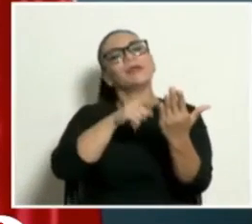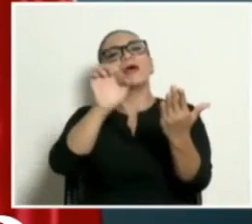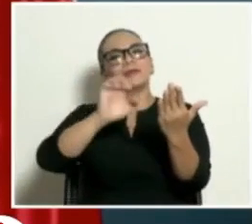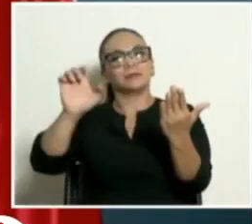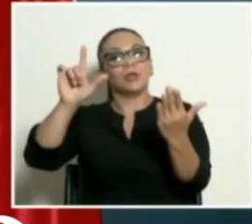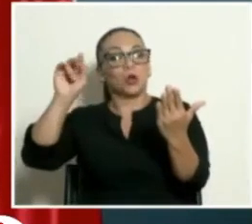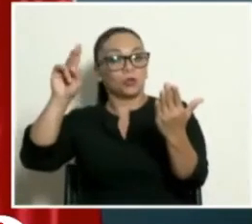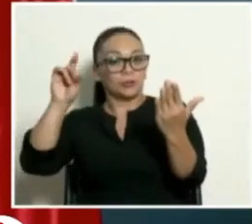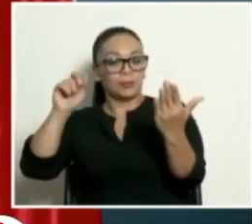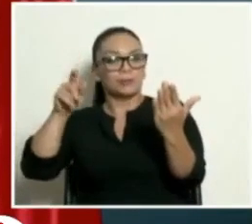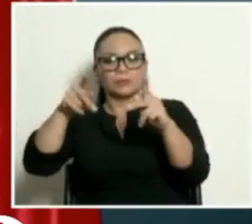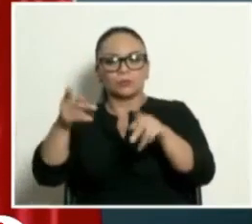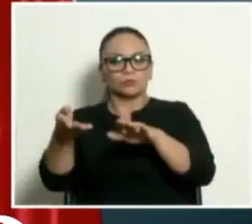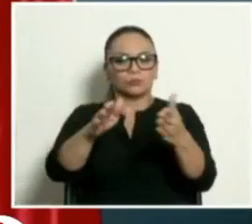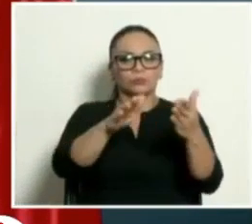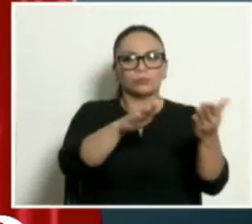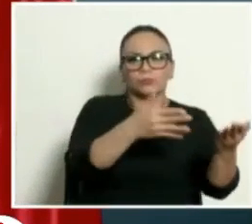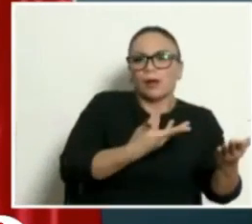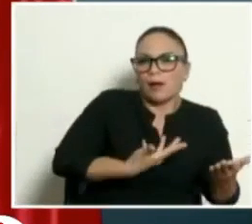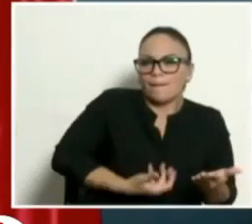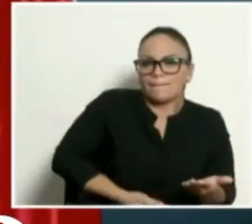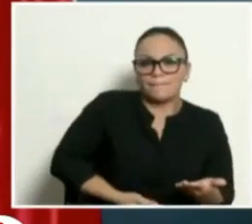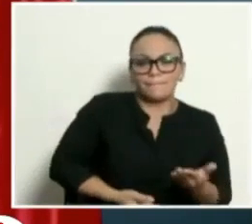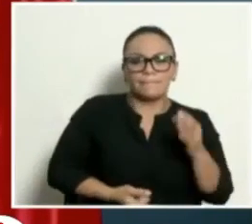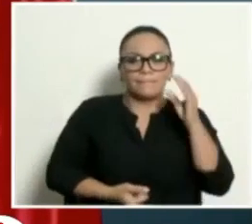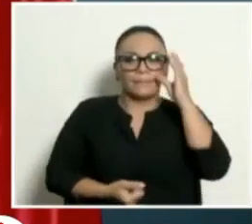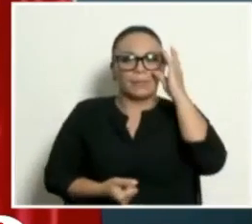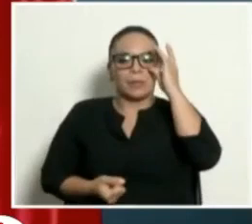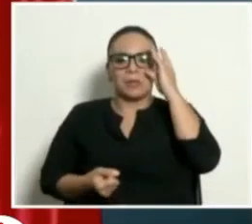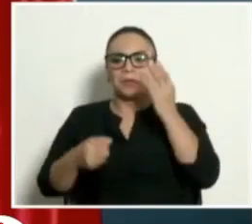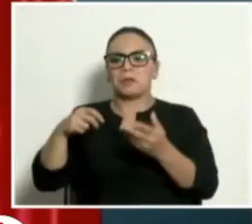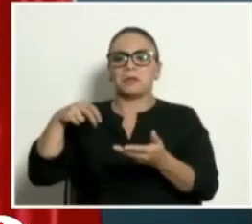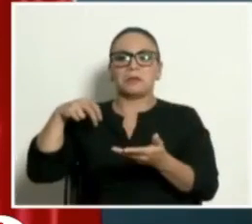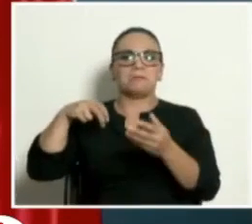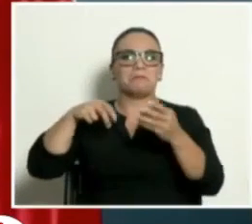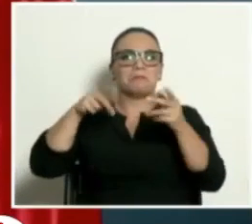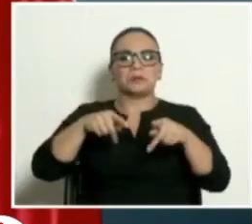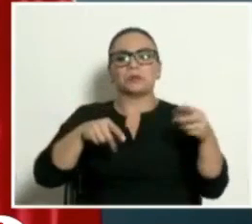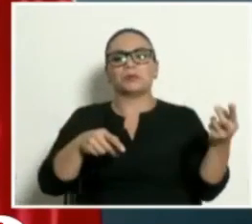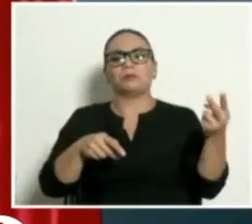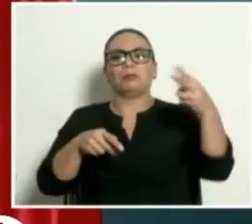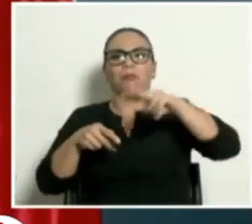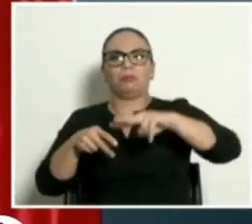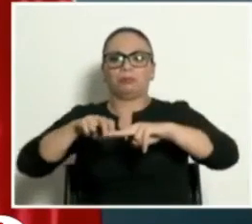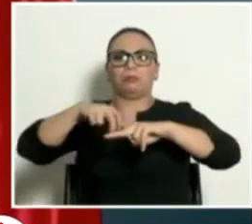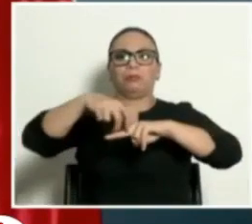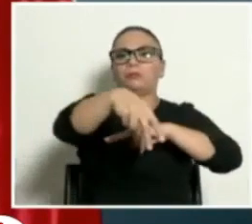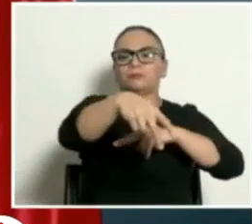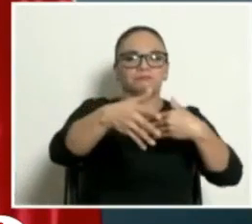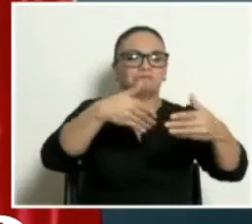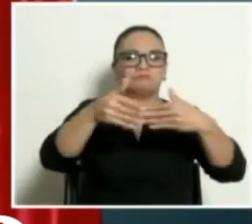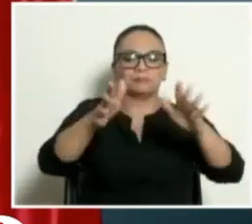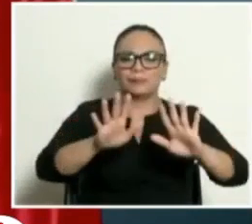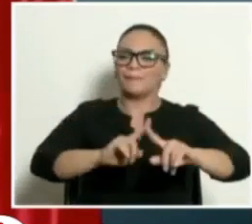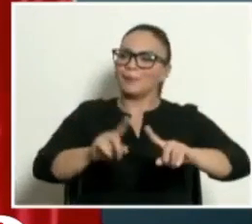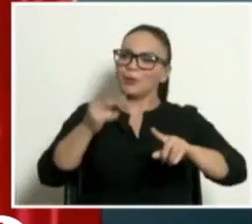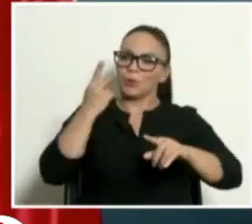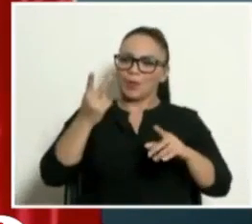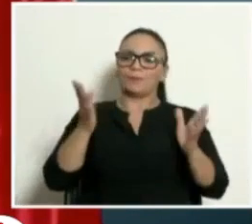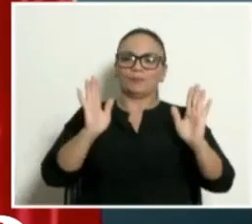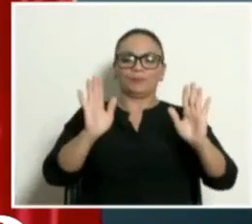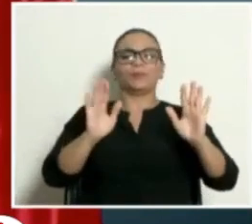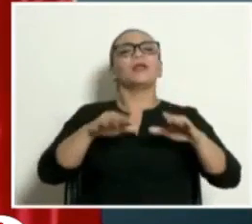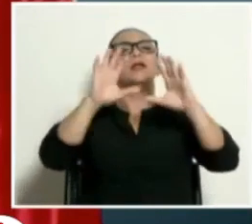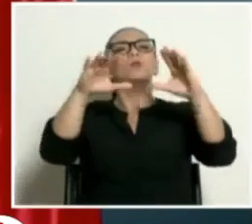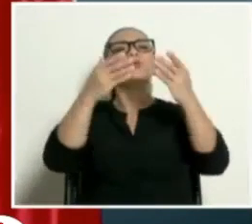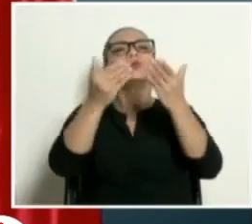caía muerta de hambre y le pasaban por encima. Entonces, el mundo moderno, don Richard, la gente